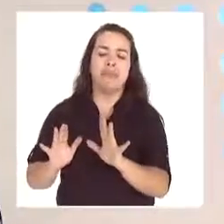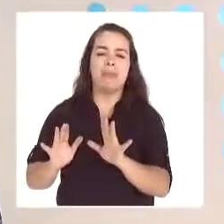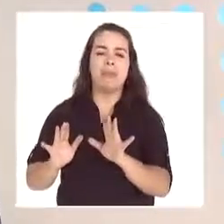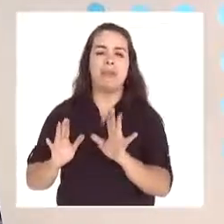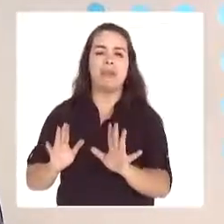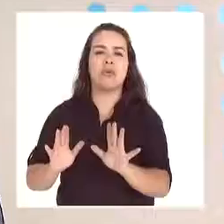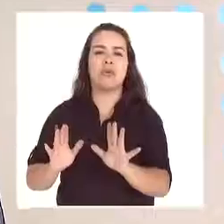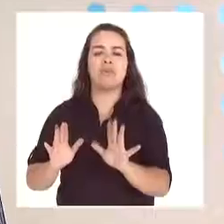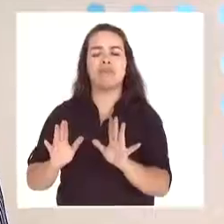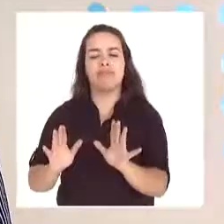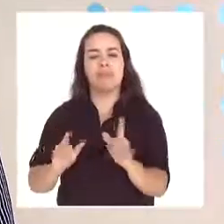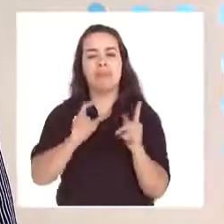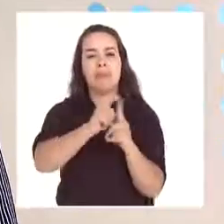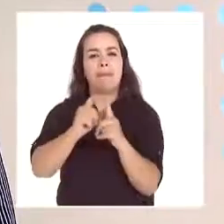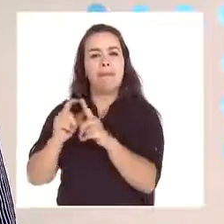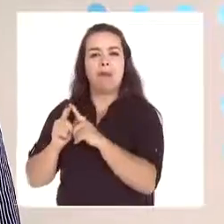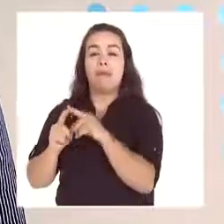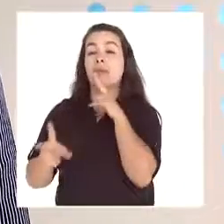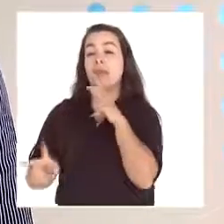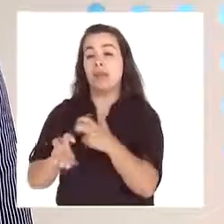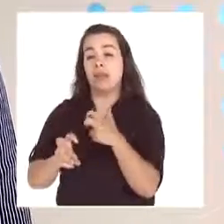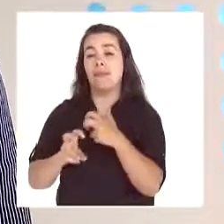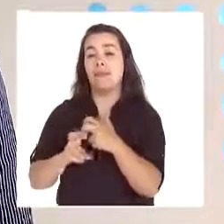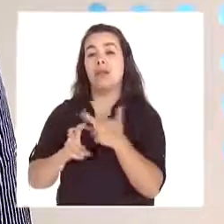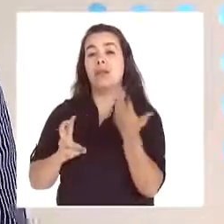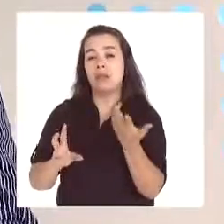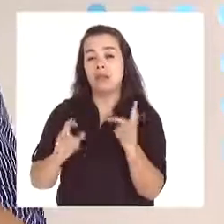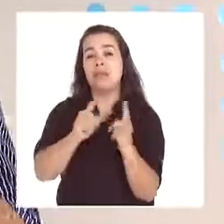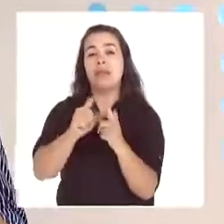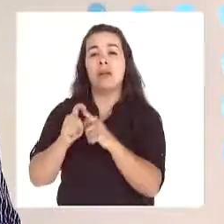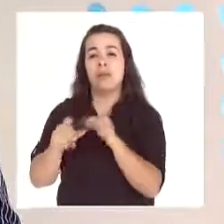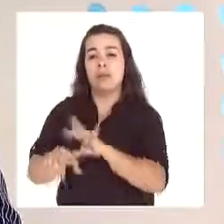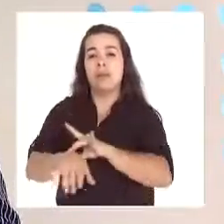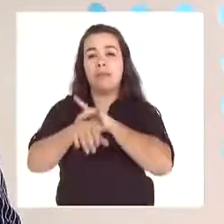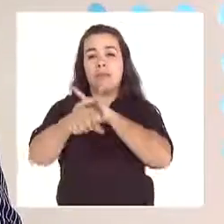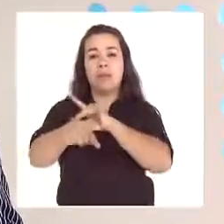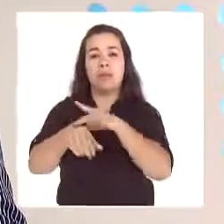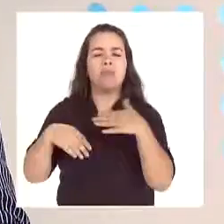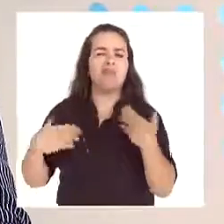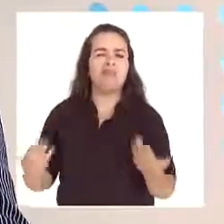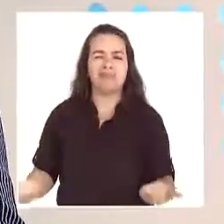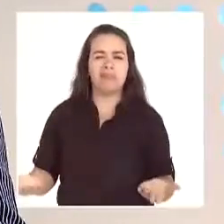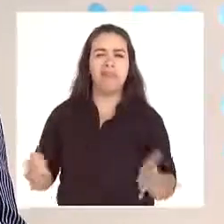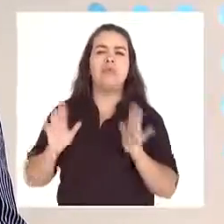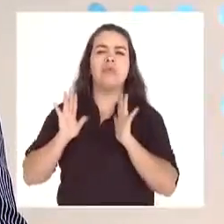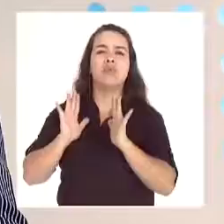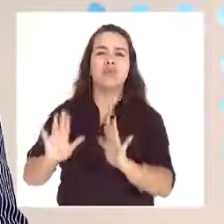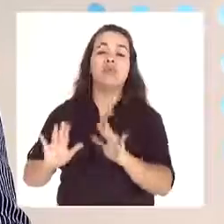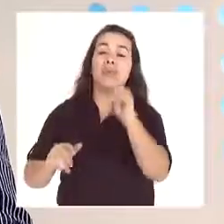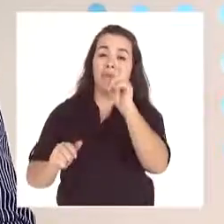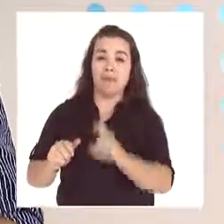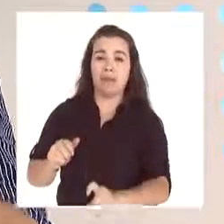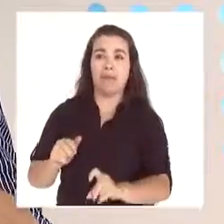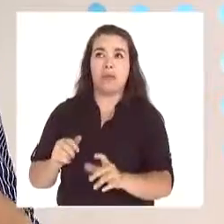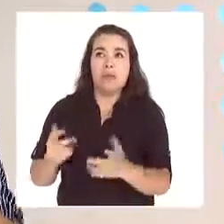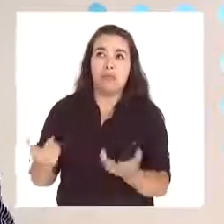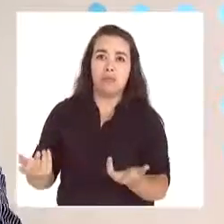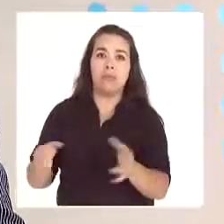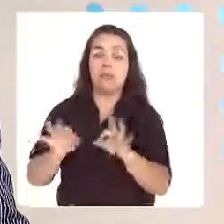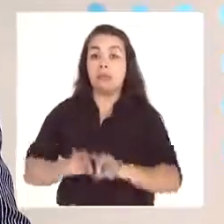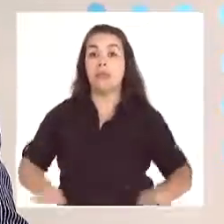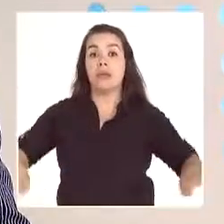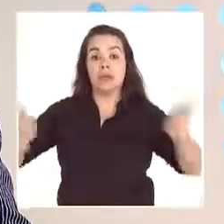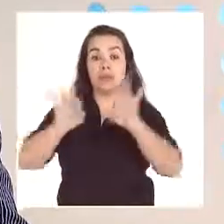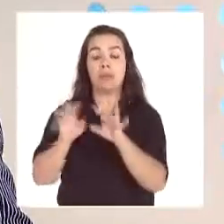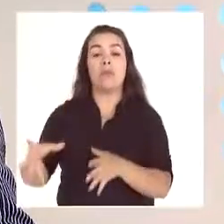Son términos bastante Médicos, complejos, son términos médicos, pero que finalmente hacen parte